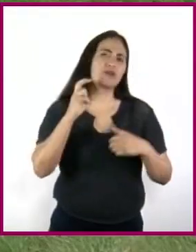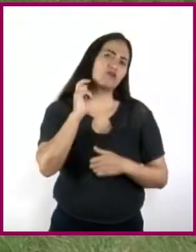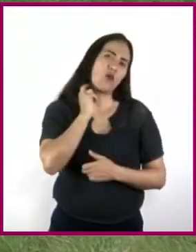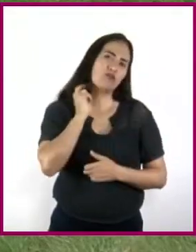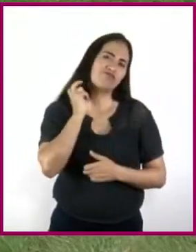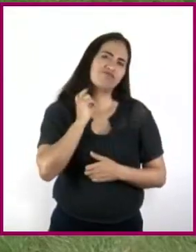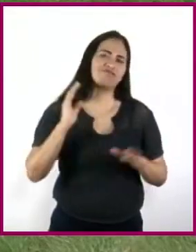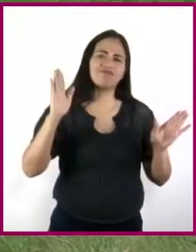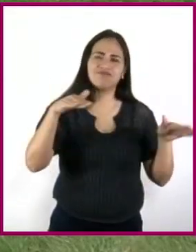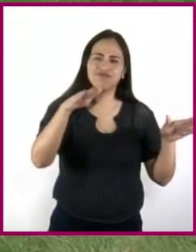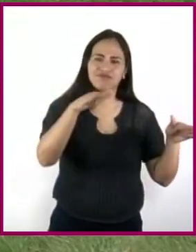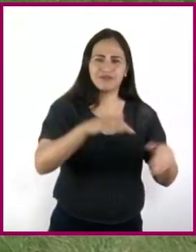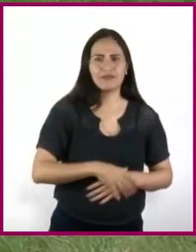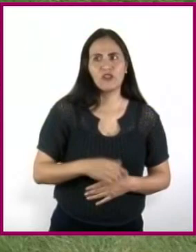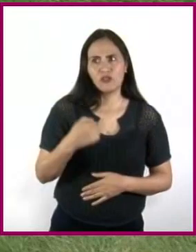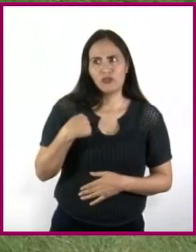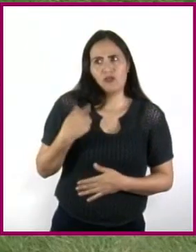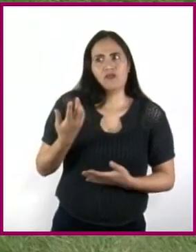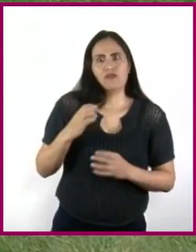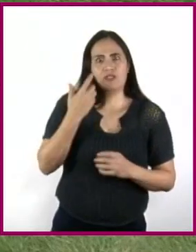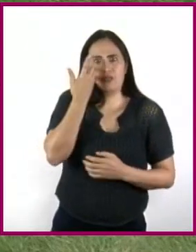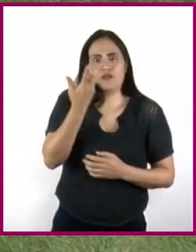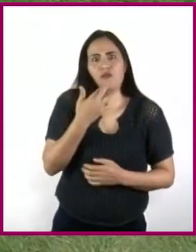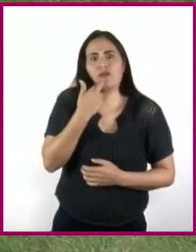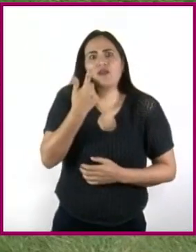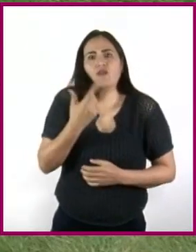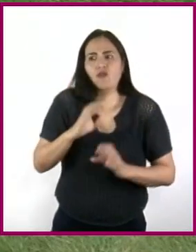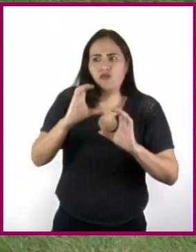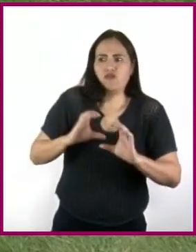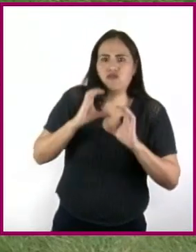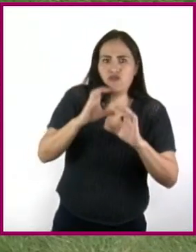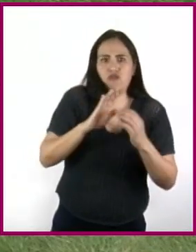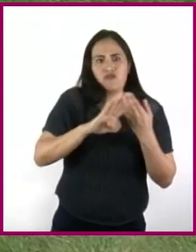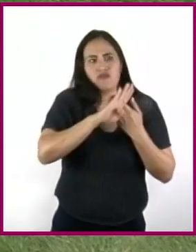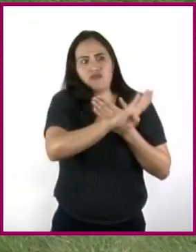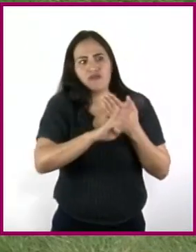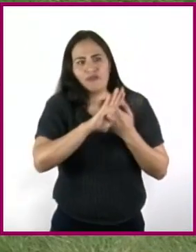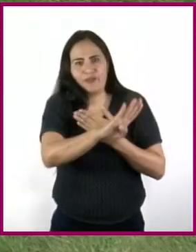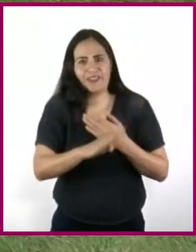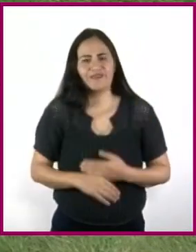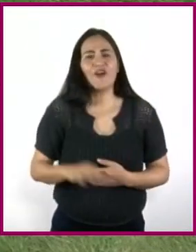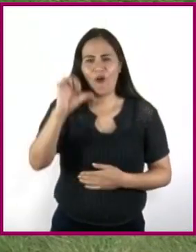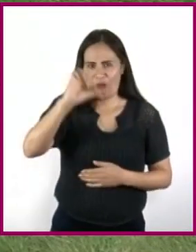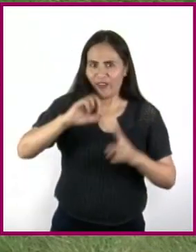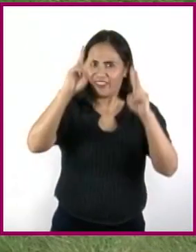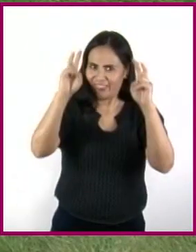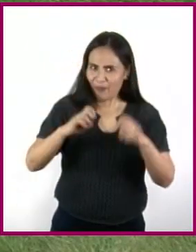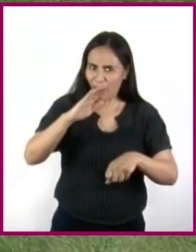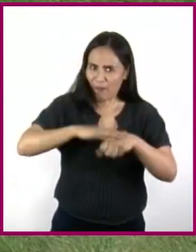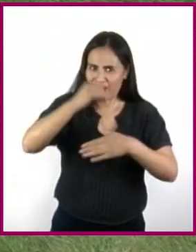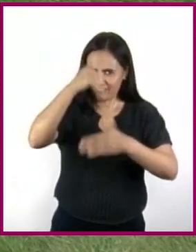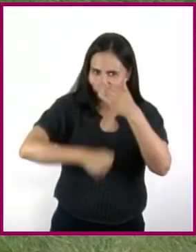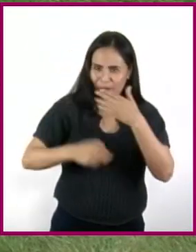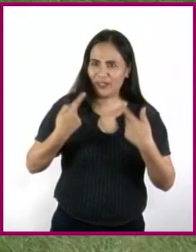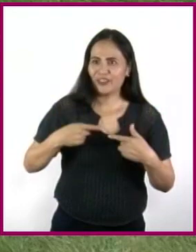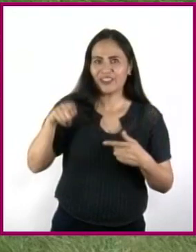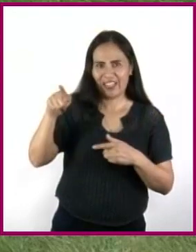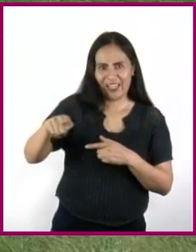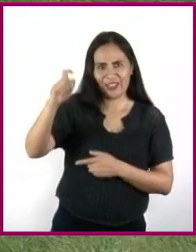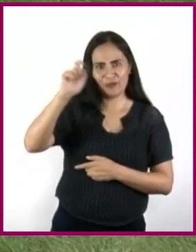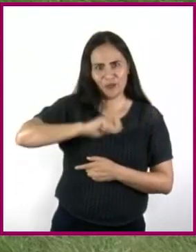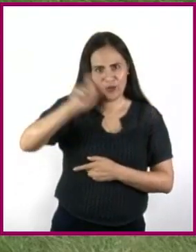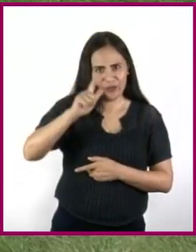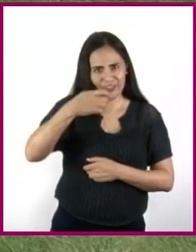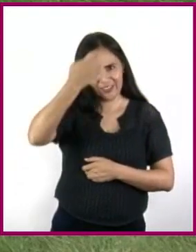prefiero cuidarme de ellos. Yo también. ¿Qué te parece si seguimos aprendiendo más sobre este tema con nuestro especialista? Sí, vamos a la